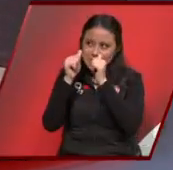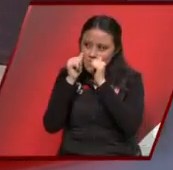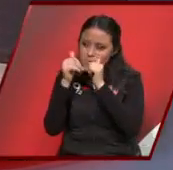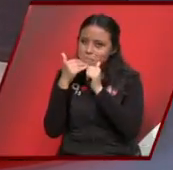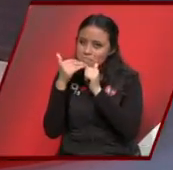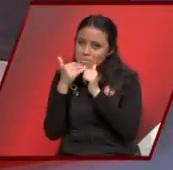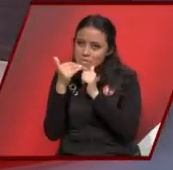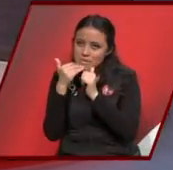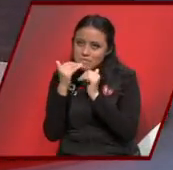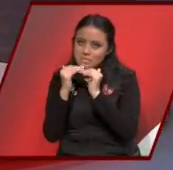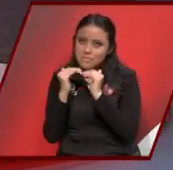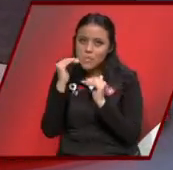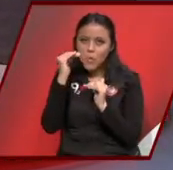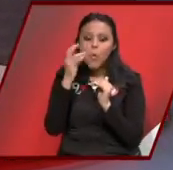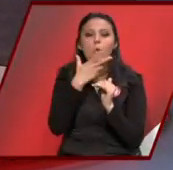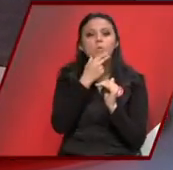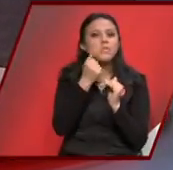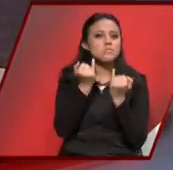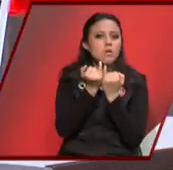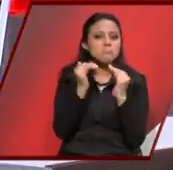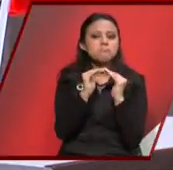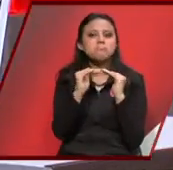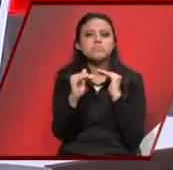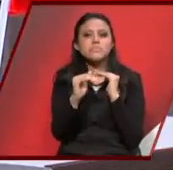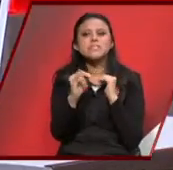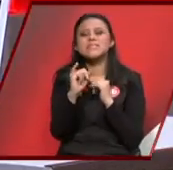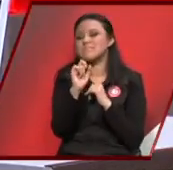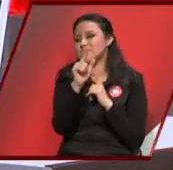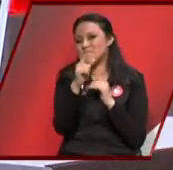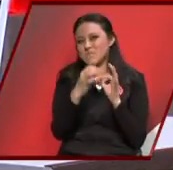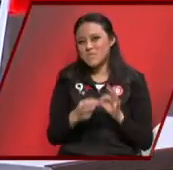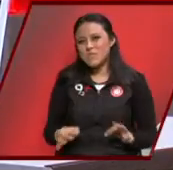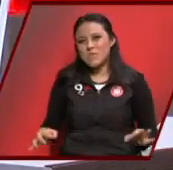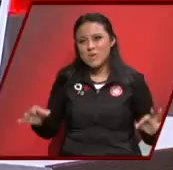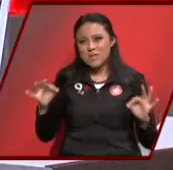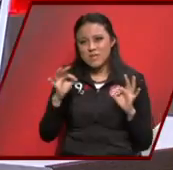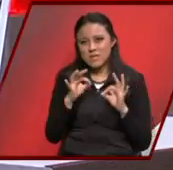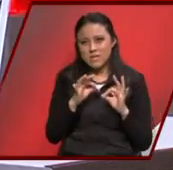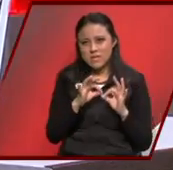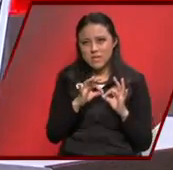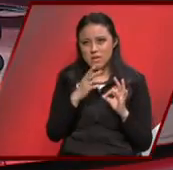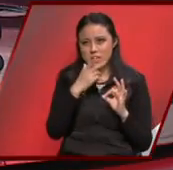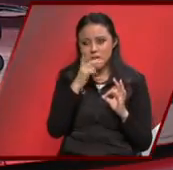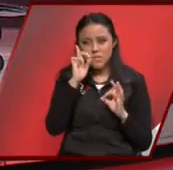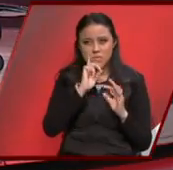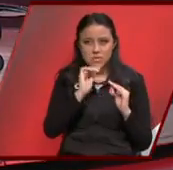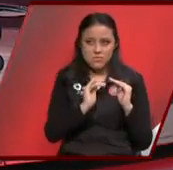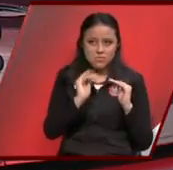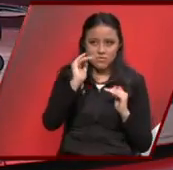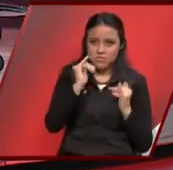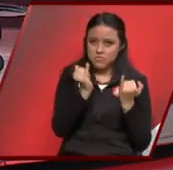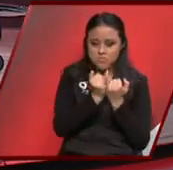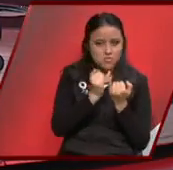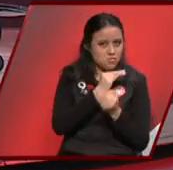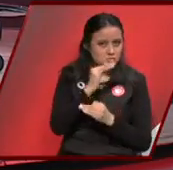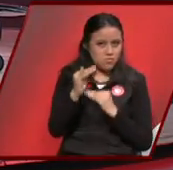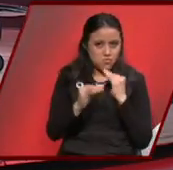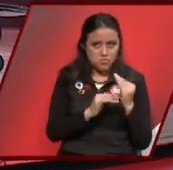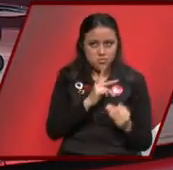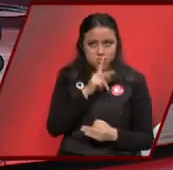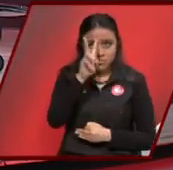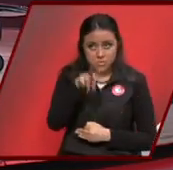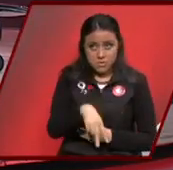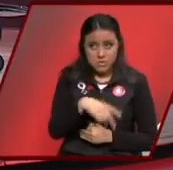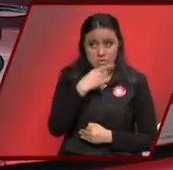atenciones o nivelas esto? Mira, yo creo que es muy importante justo lo que tú comentas. ¿Subir a las mujeres a donde están los hombres? Es todo. Como